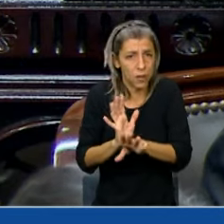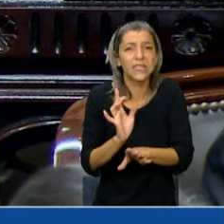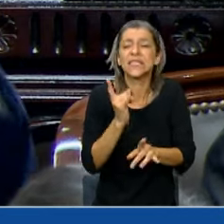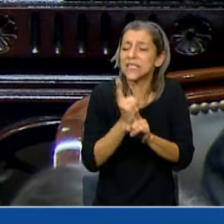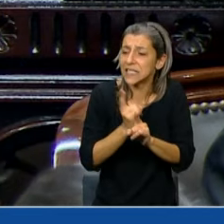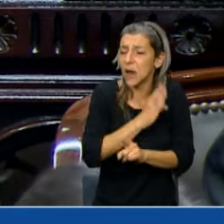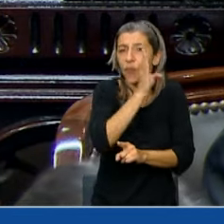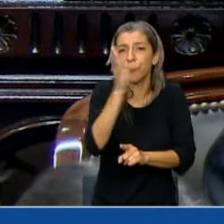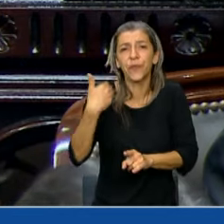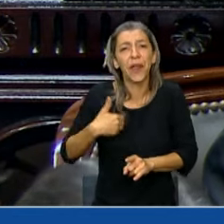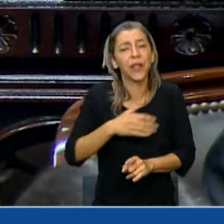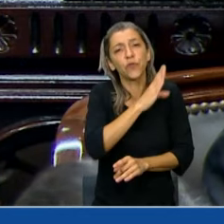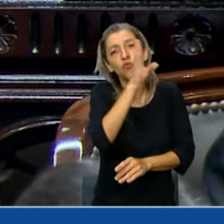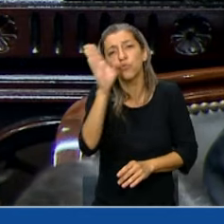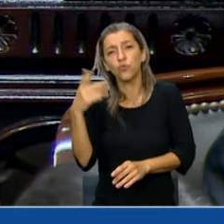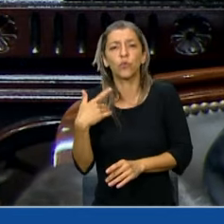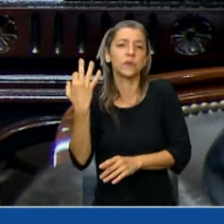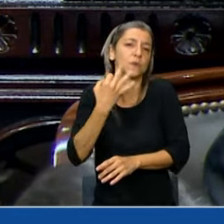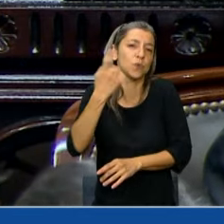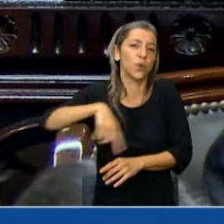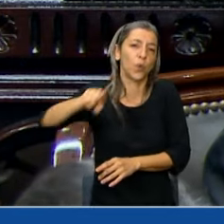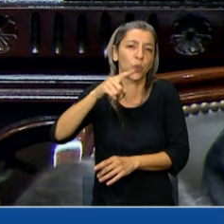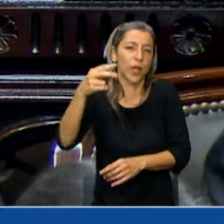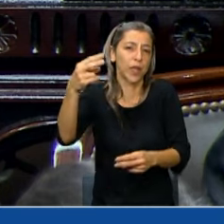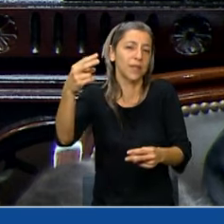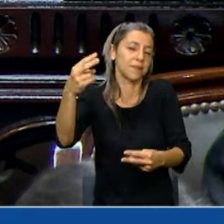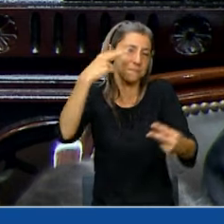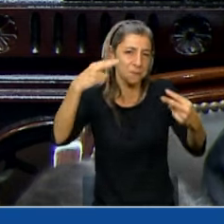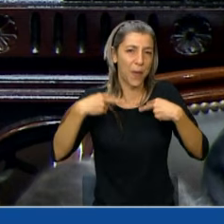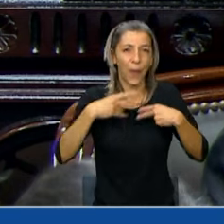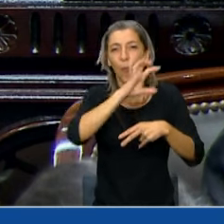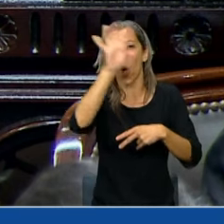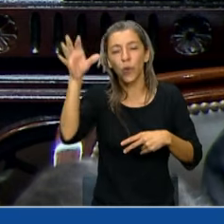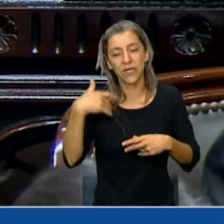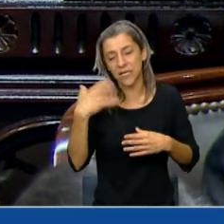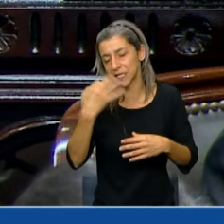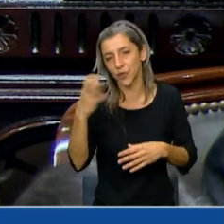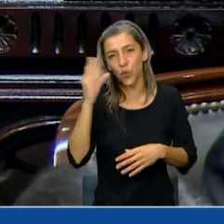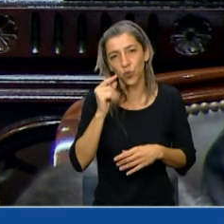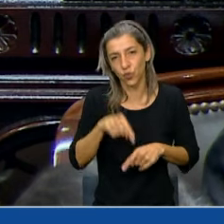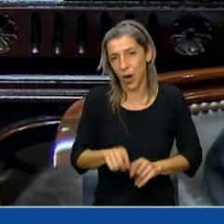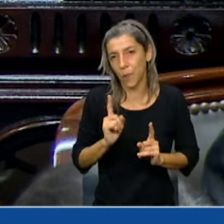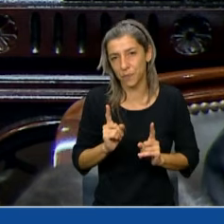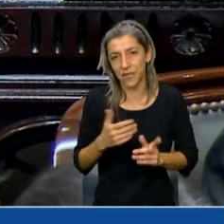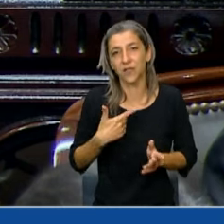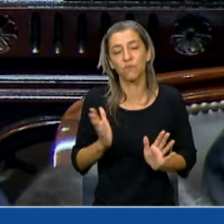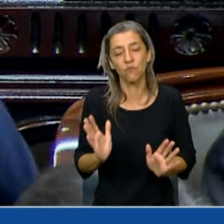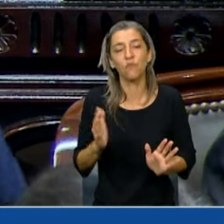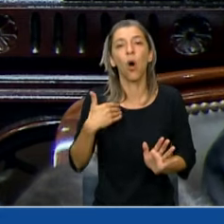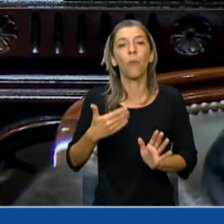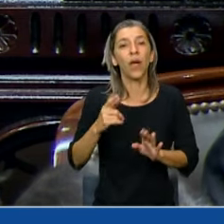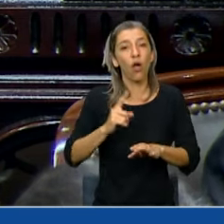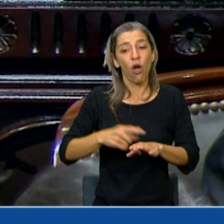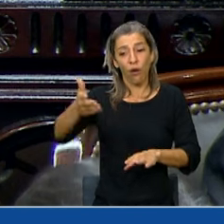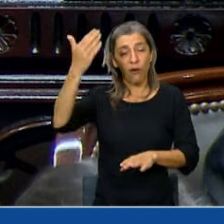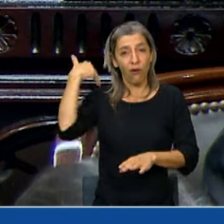la Argentina muchos de ustedes seguramente cuando me vieron en sus provincias me han escuchado esto aeru que fue